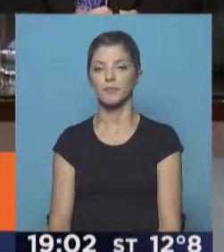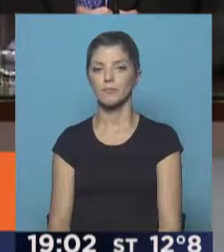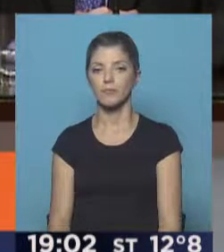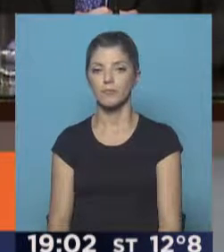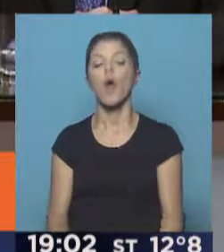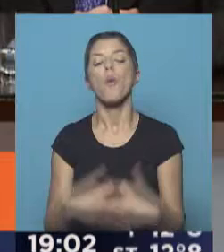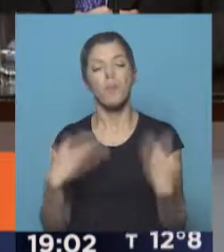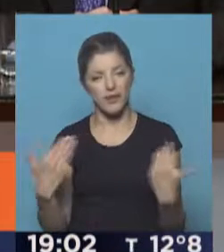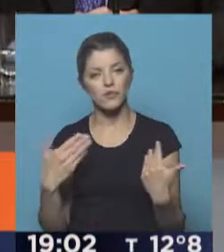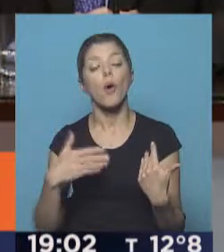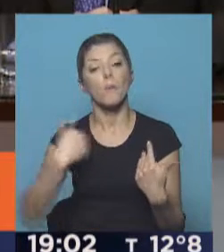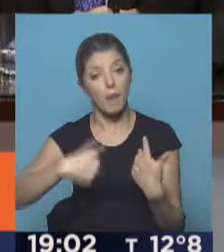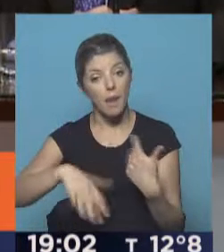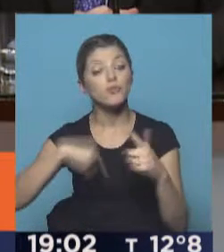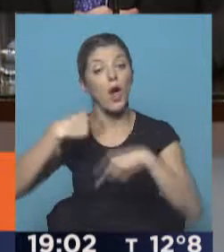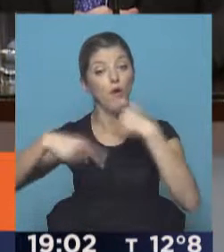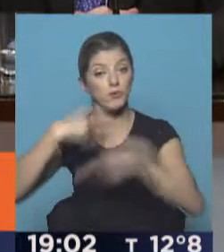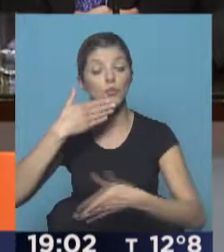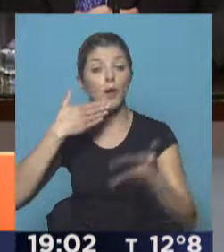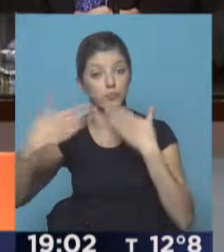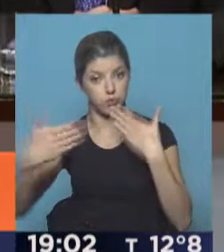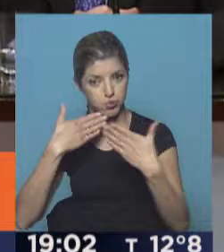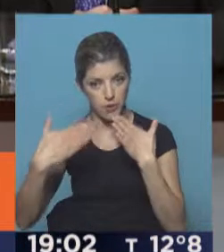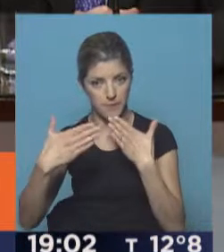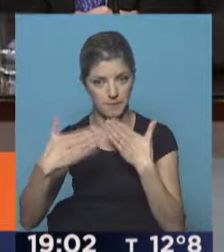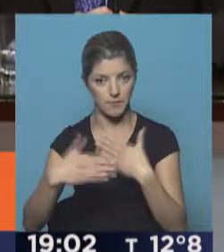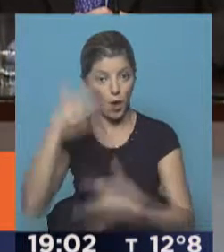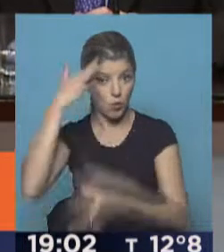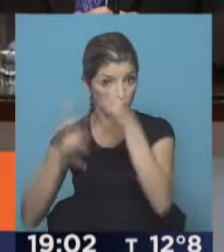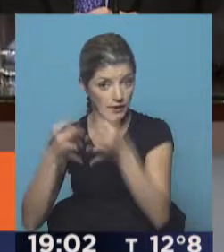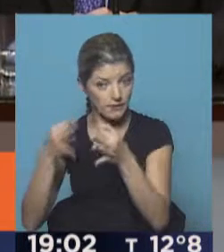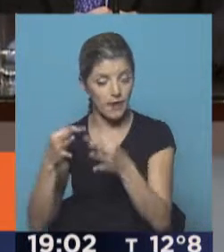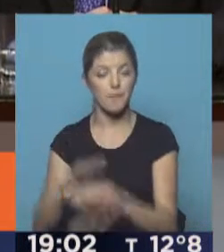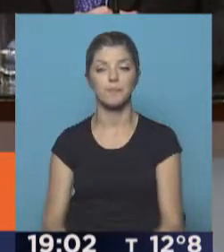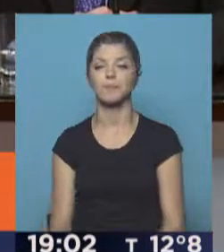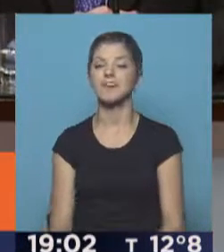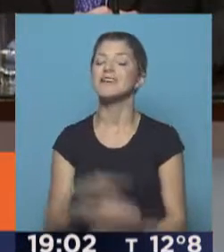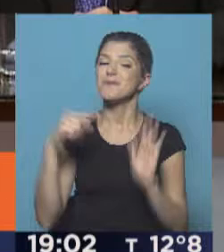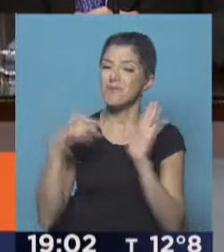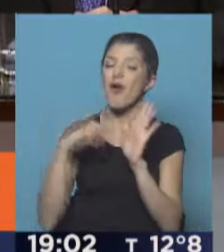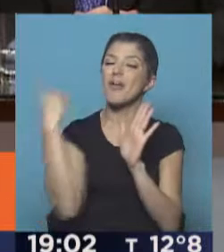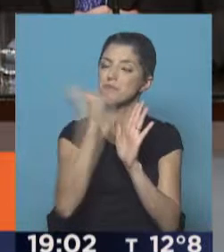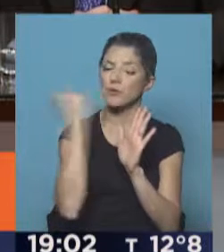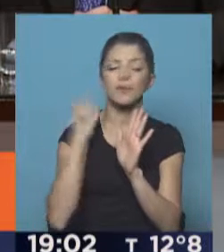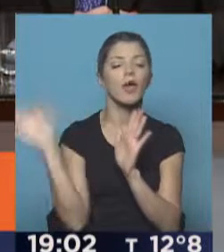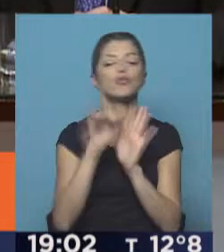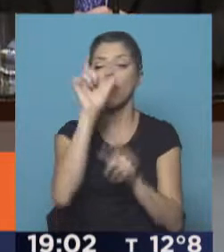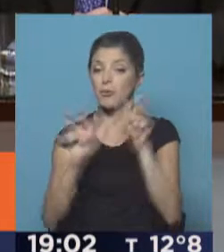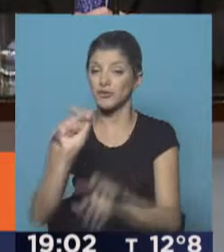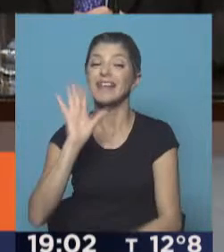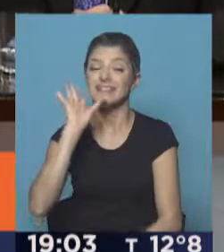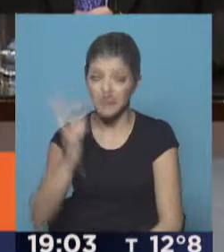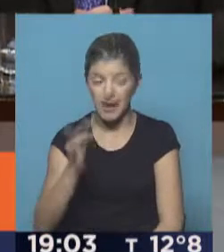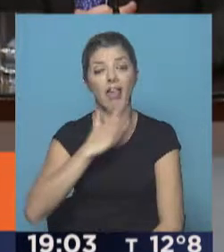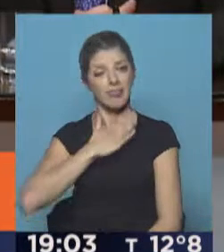seguir discutiendo judicialmente, pero yo creo que en esto es importante que la gente sepa, que se quede tranquilo, que el gobierno